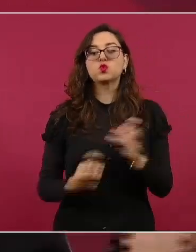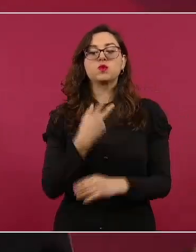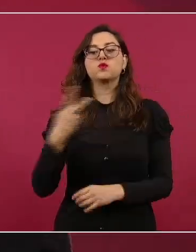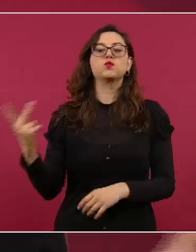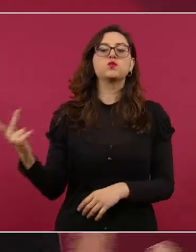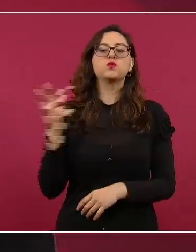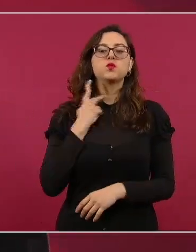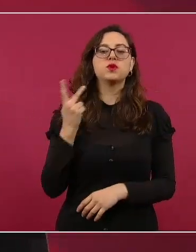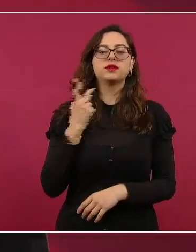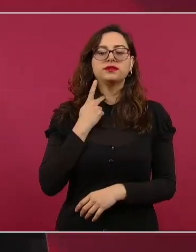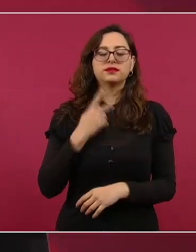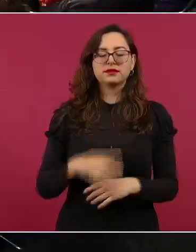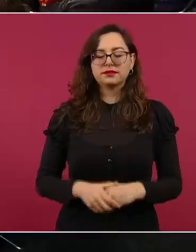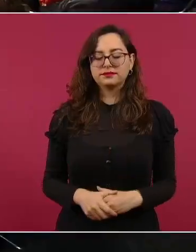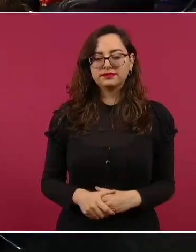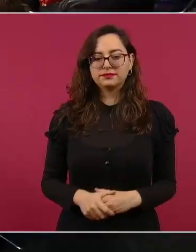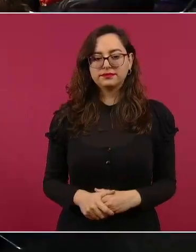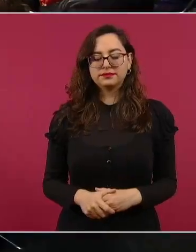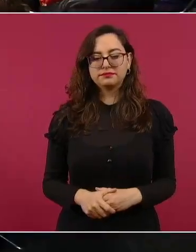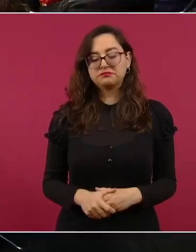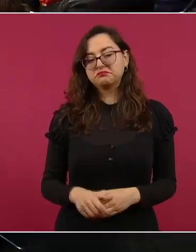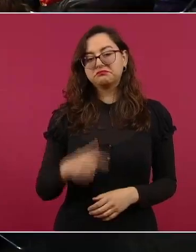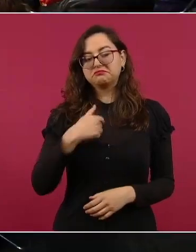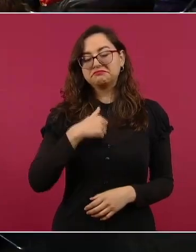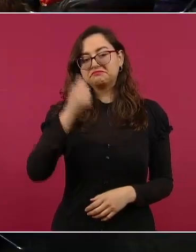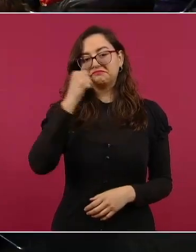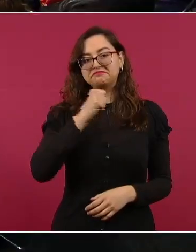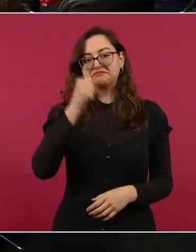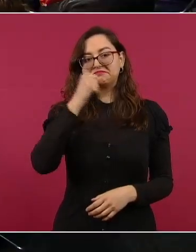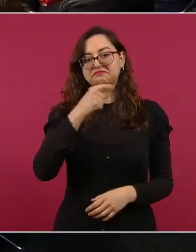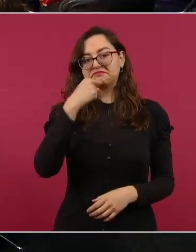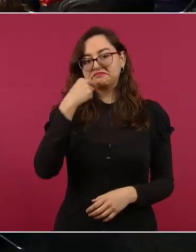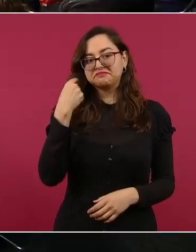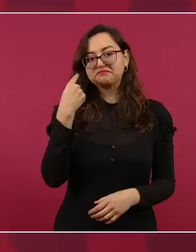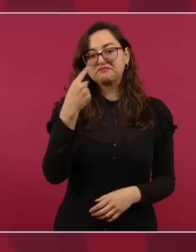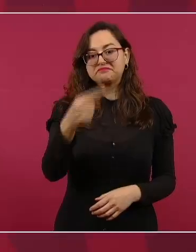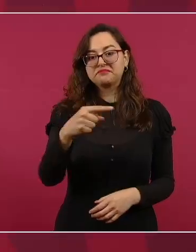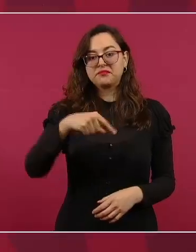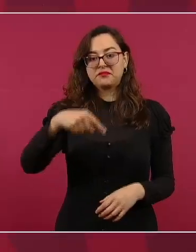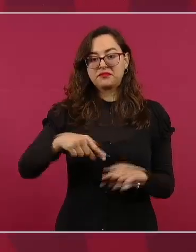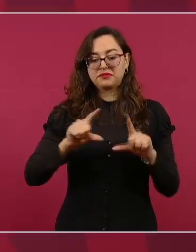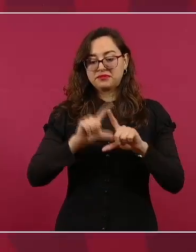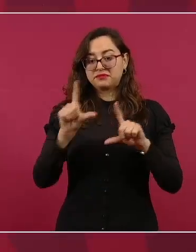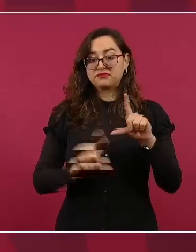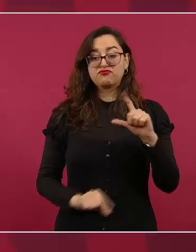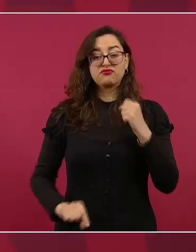Siempre he dicho que en México el principal problema